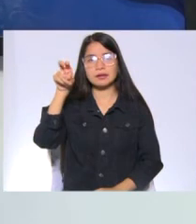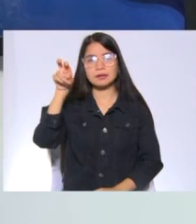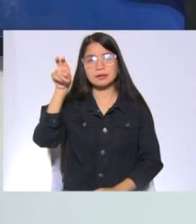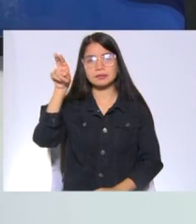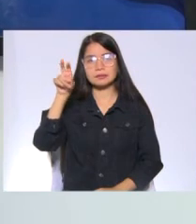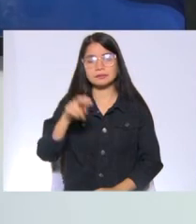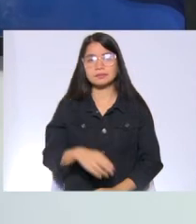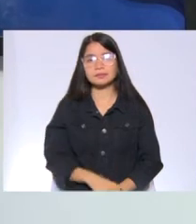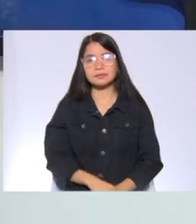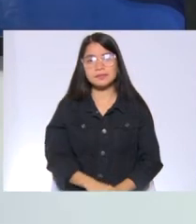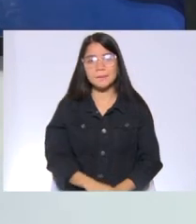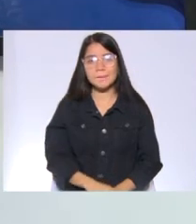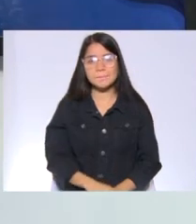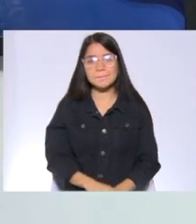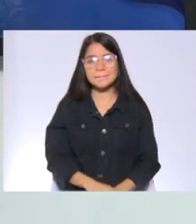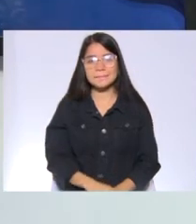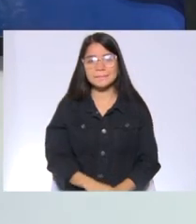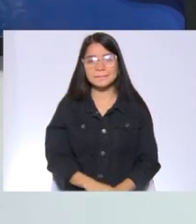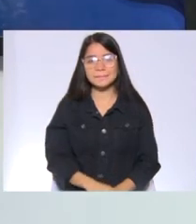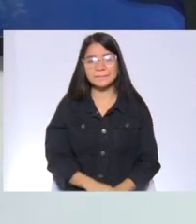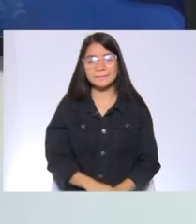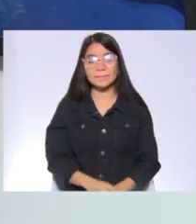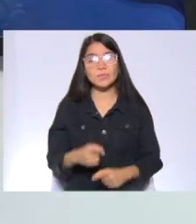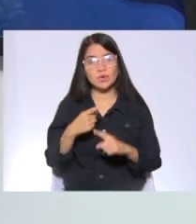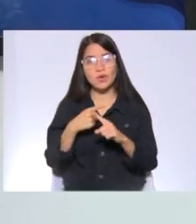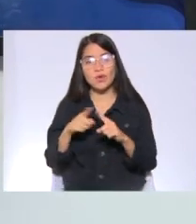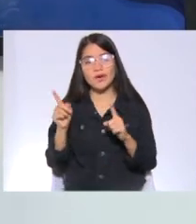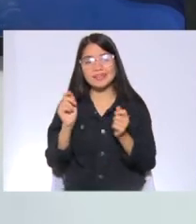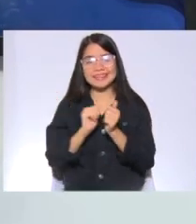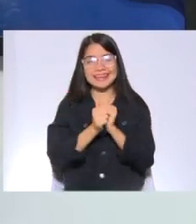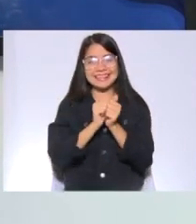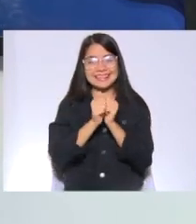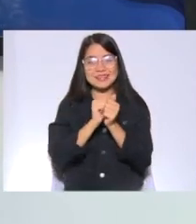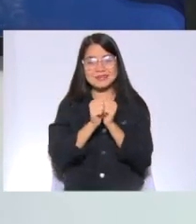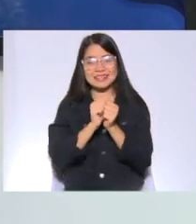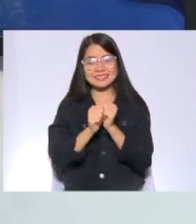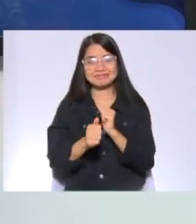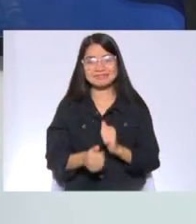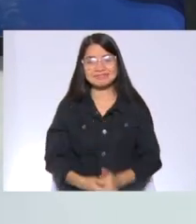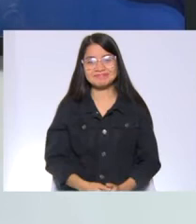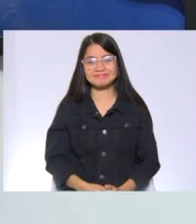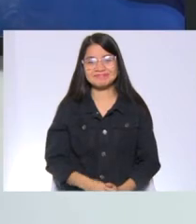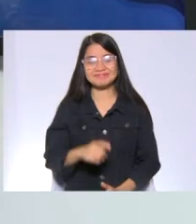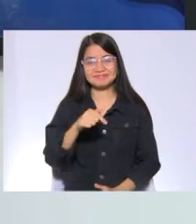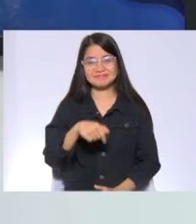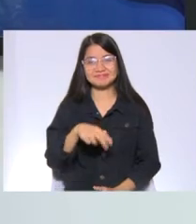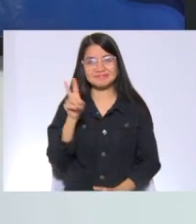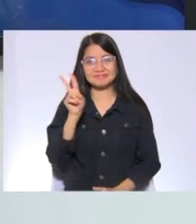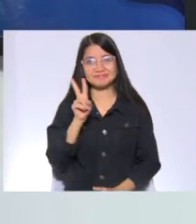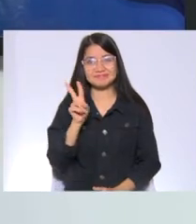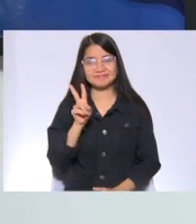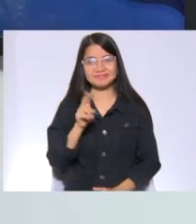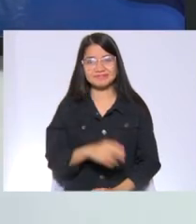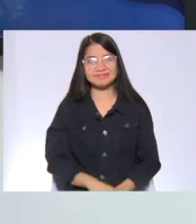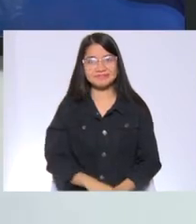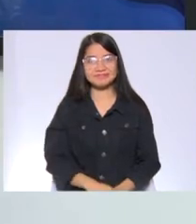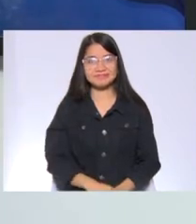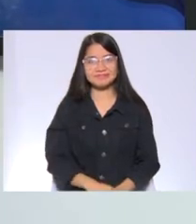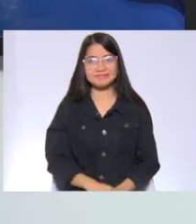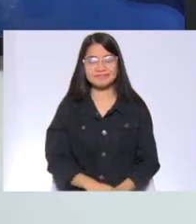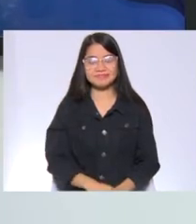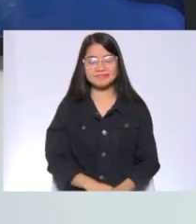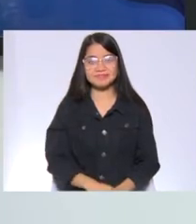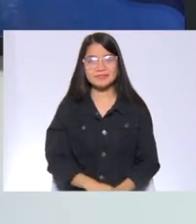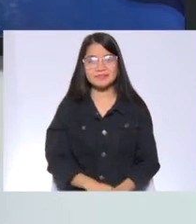en el pico Bolívar. Otro de los deportes que se practican aquí en nuestro país es el salto libre. Lo realizan muchas veces en el Salto Ángel, en